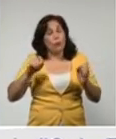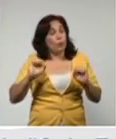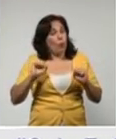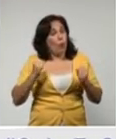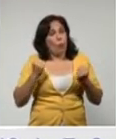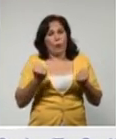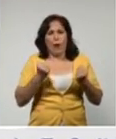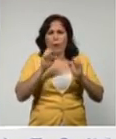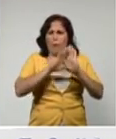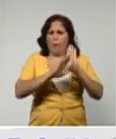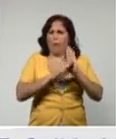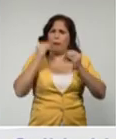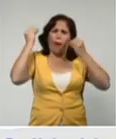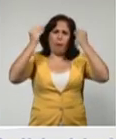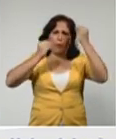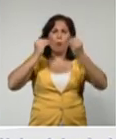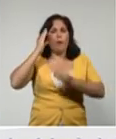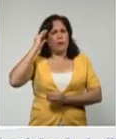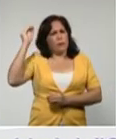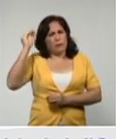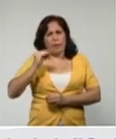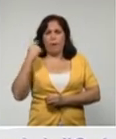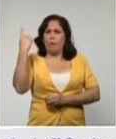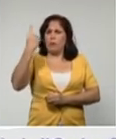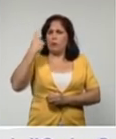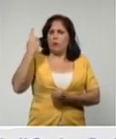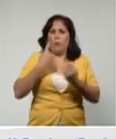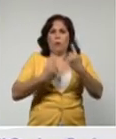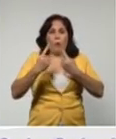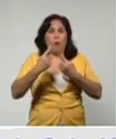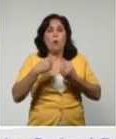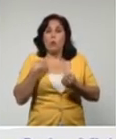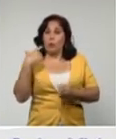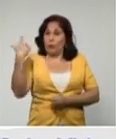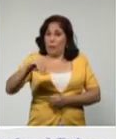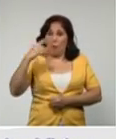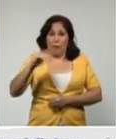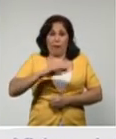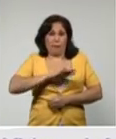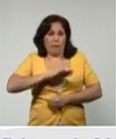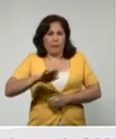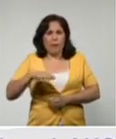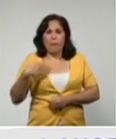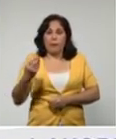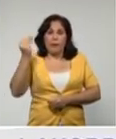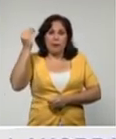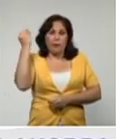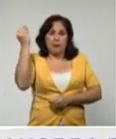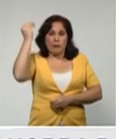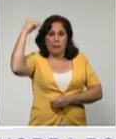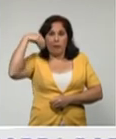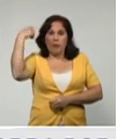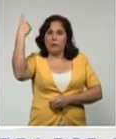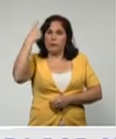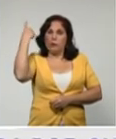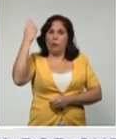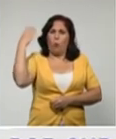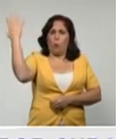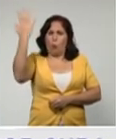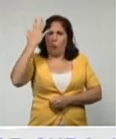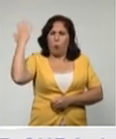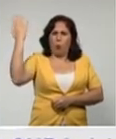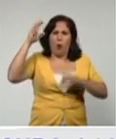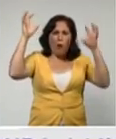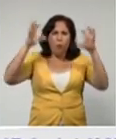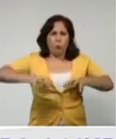que además las conocemos. Si en algo tenemos entrenamiento es en ciclones, en huracanes, intensa lluvia,